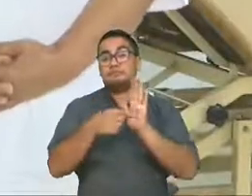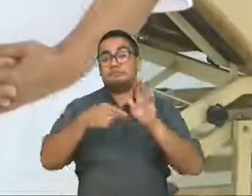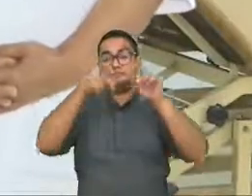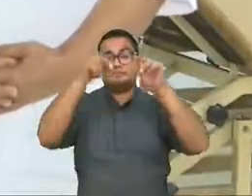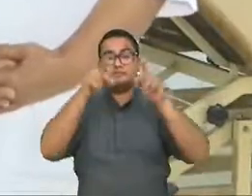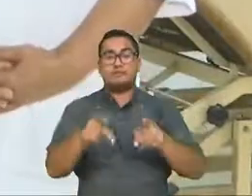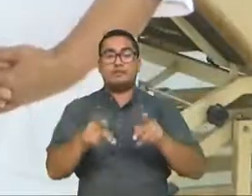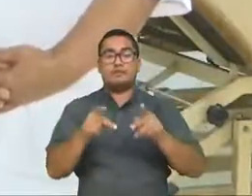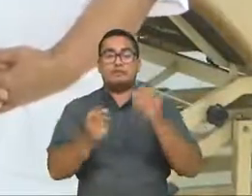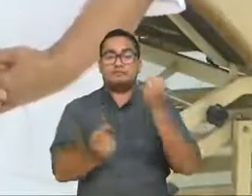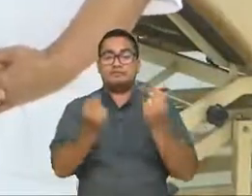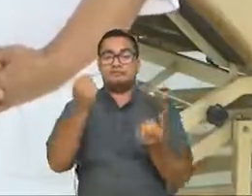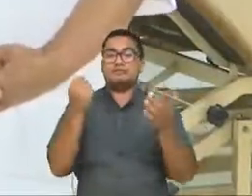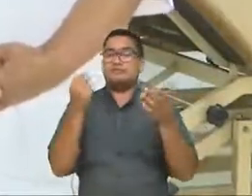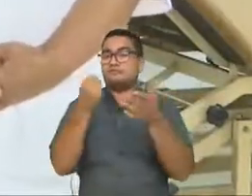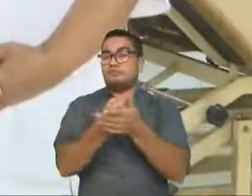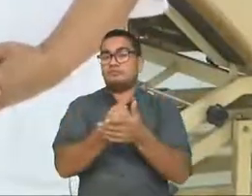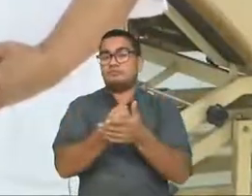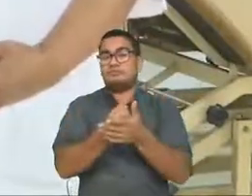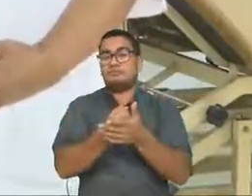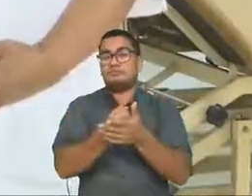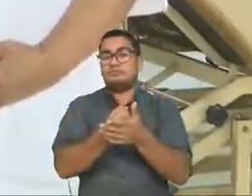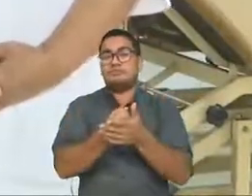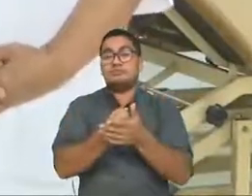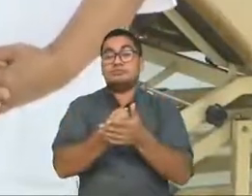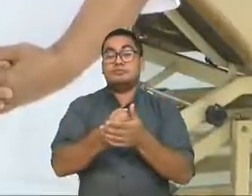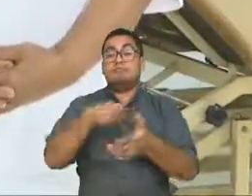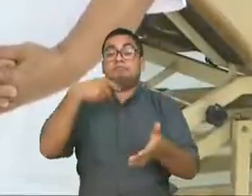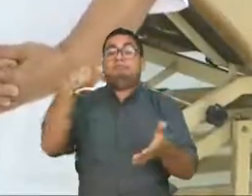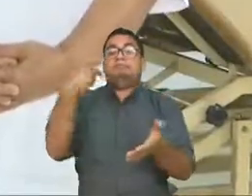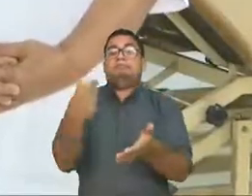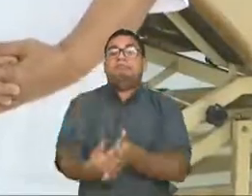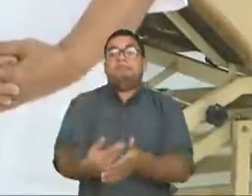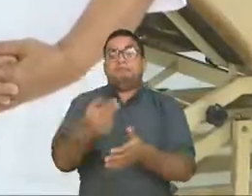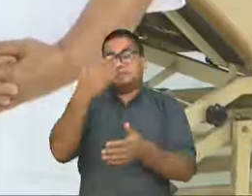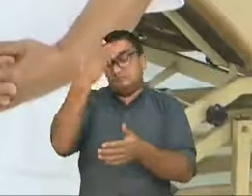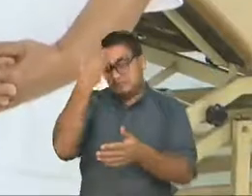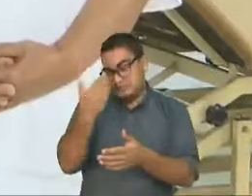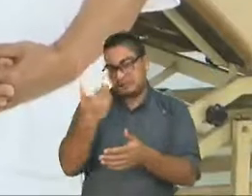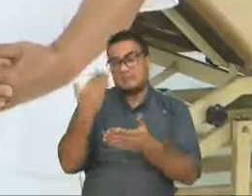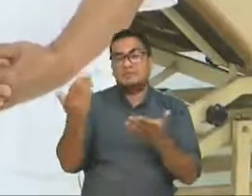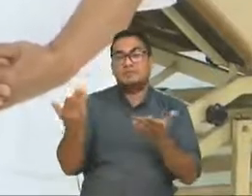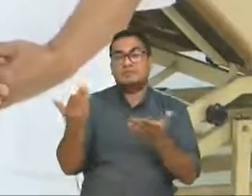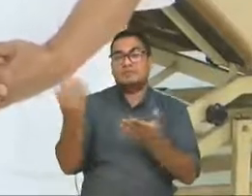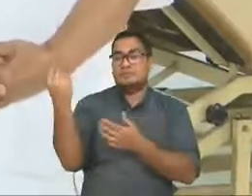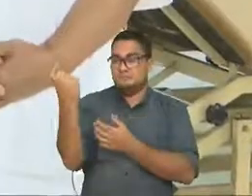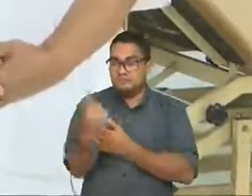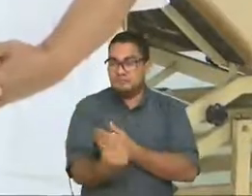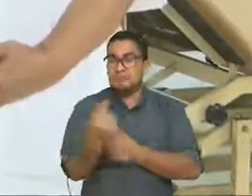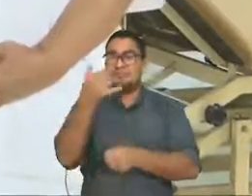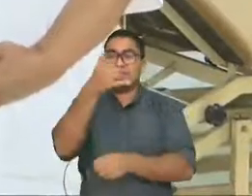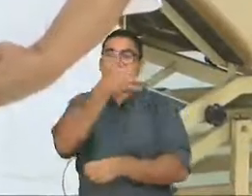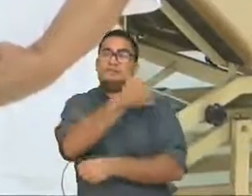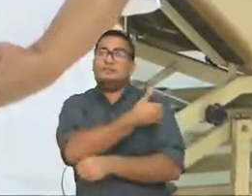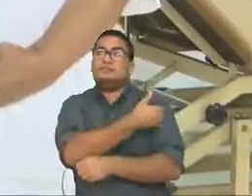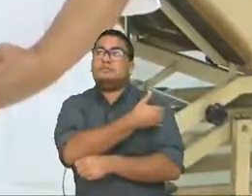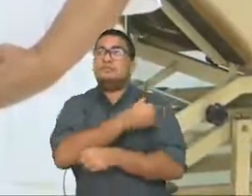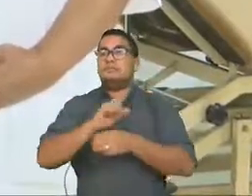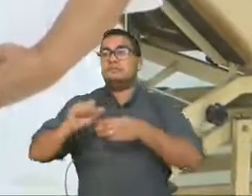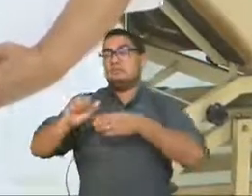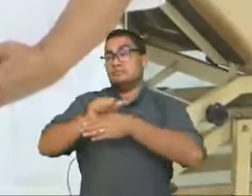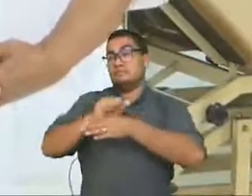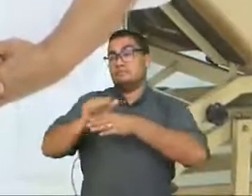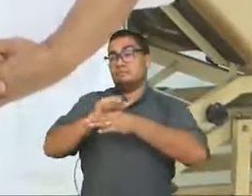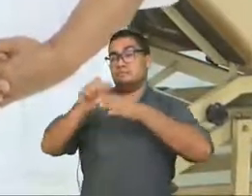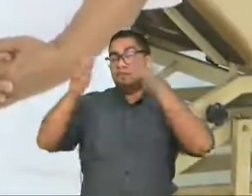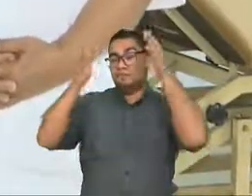sufren accidentes, lesiones, raspones, fracturas, vienen aquí a pasar una atención por